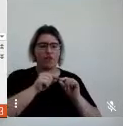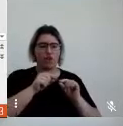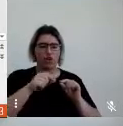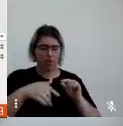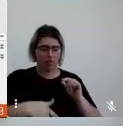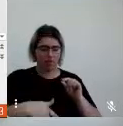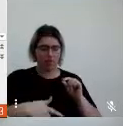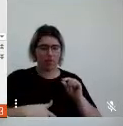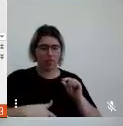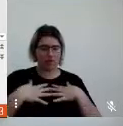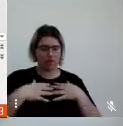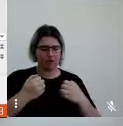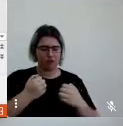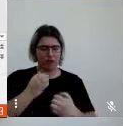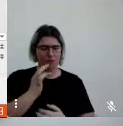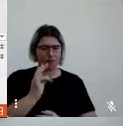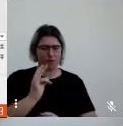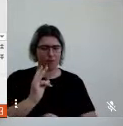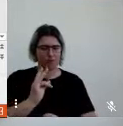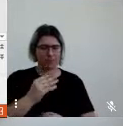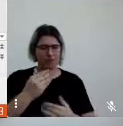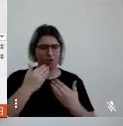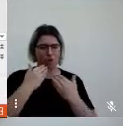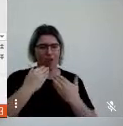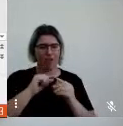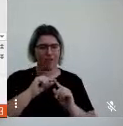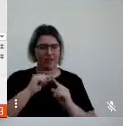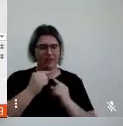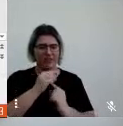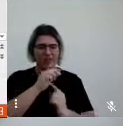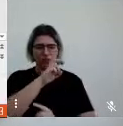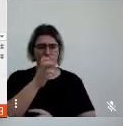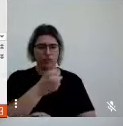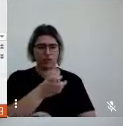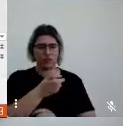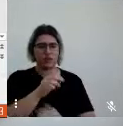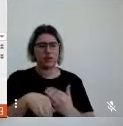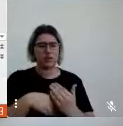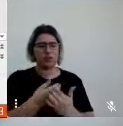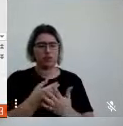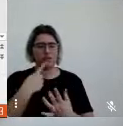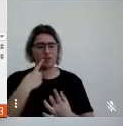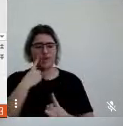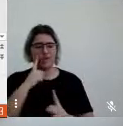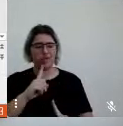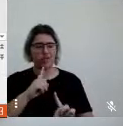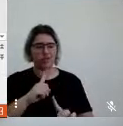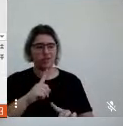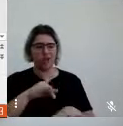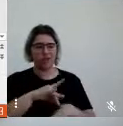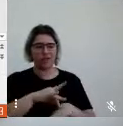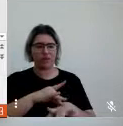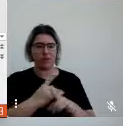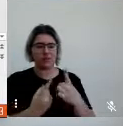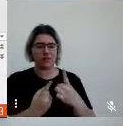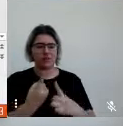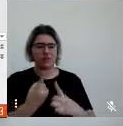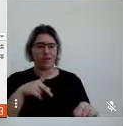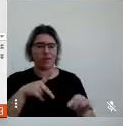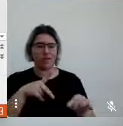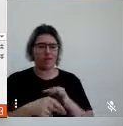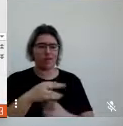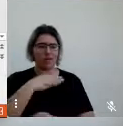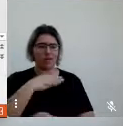los factores que engloban y a una buena alimentación, vamos a incluso poder prevenir posibles enfermedades que se puedan llegar a desarrollar.